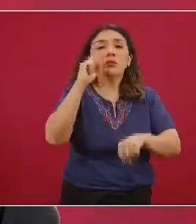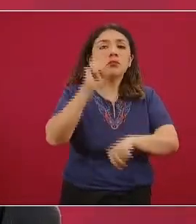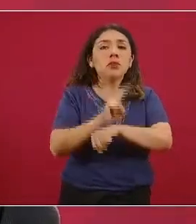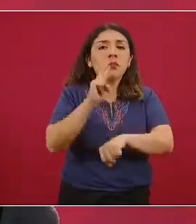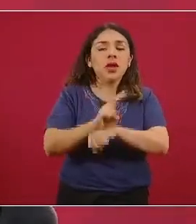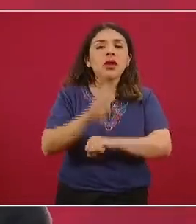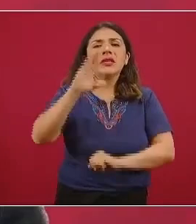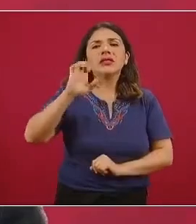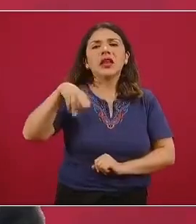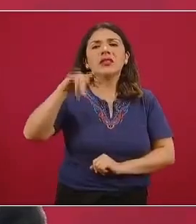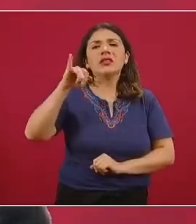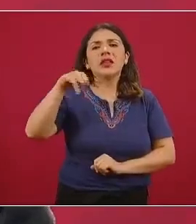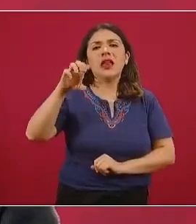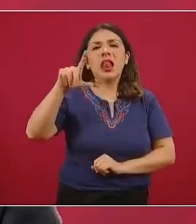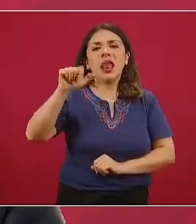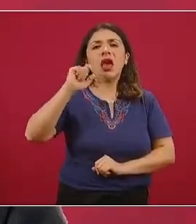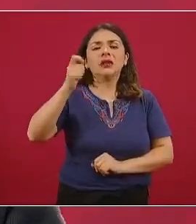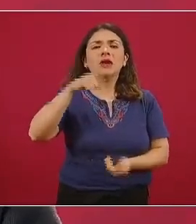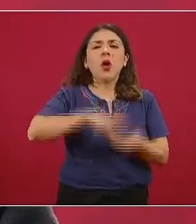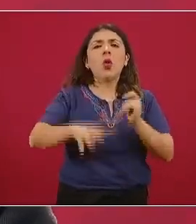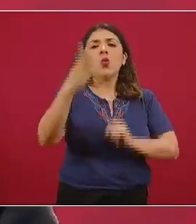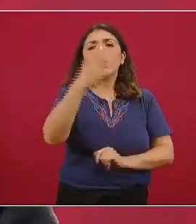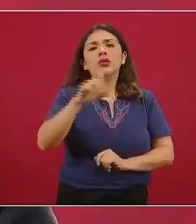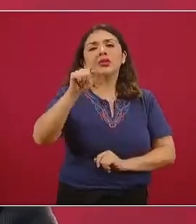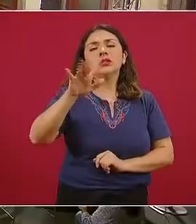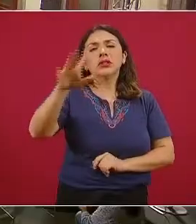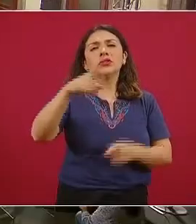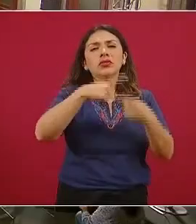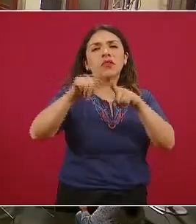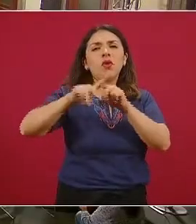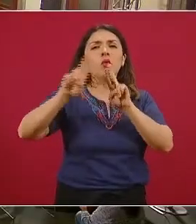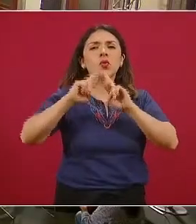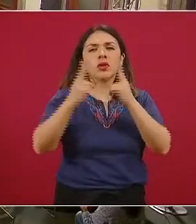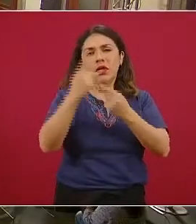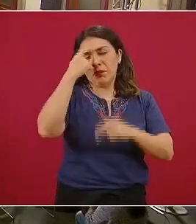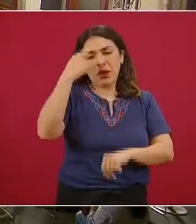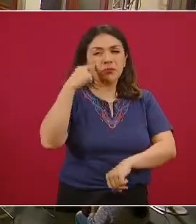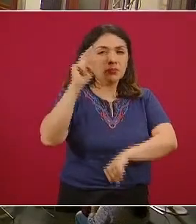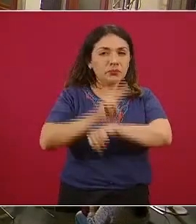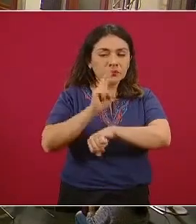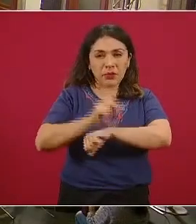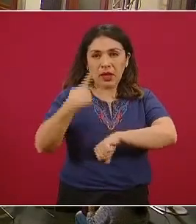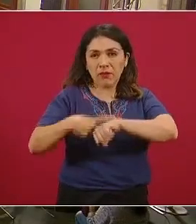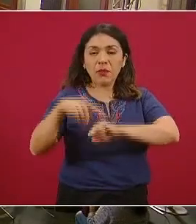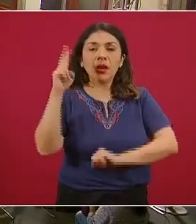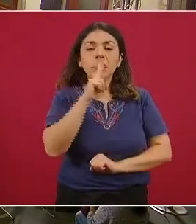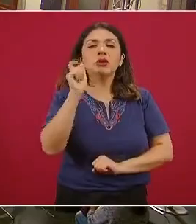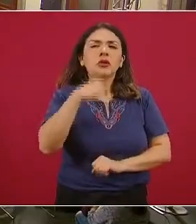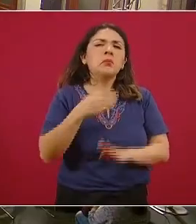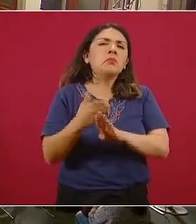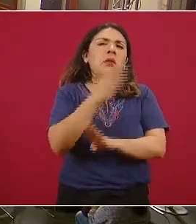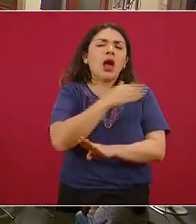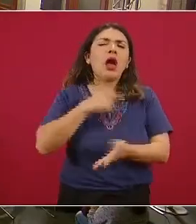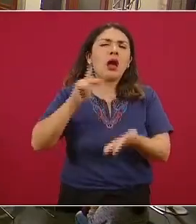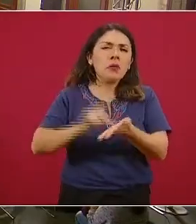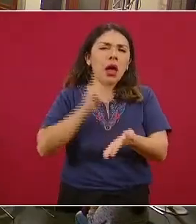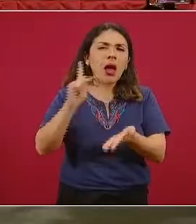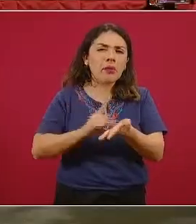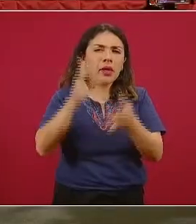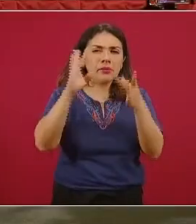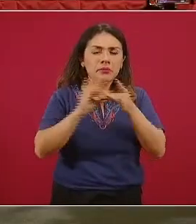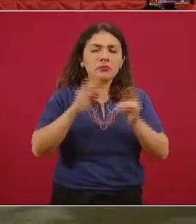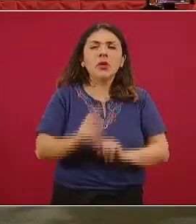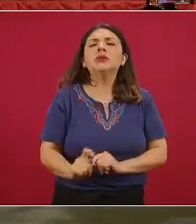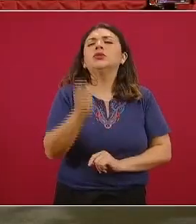vigilancia centinela en las 475 unidades monitoras de enfermedad respiratoria, de la que hemos hablado ya muchas veces, pero es solo